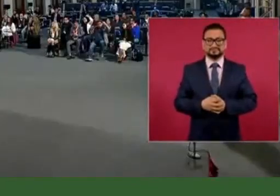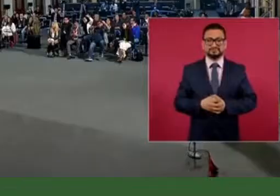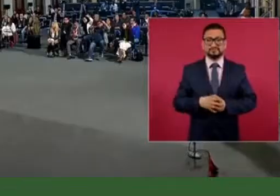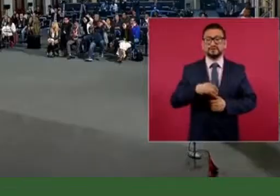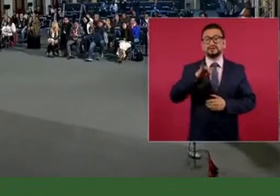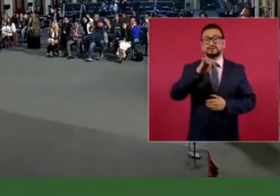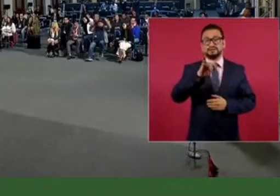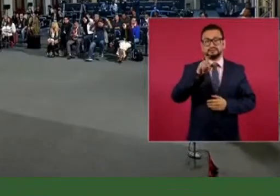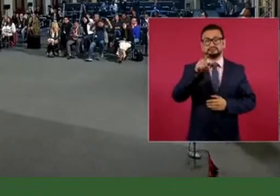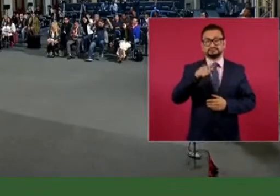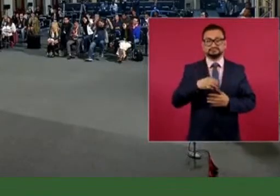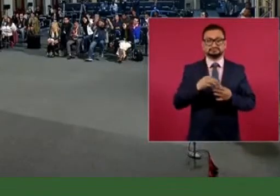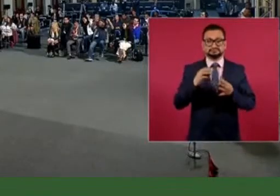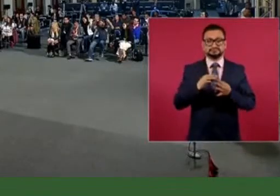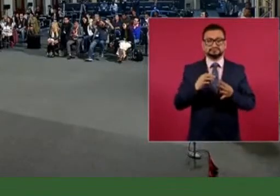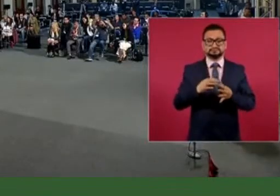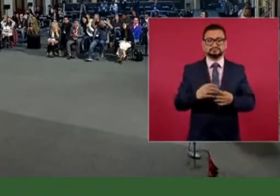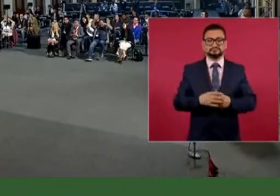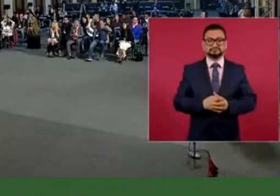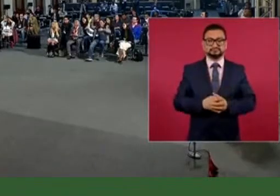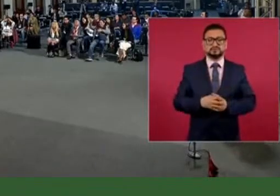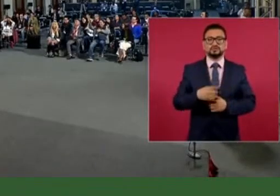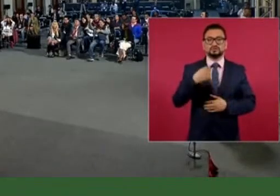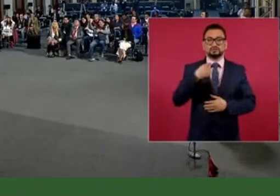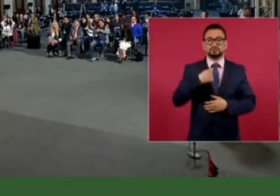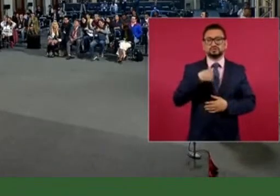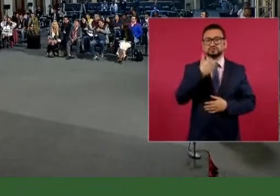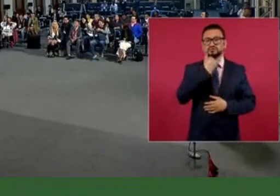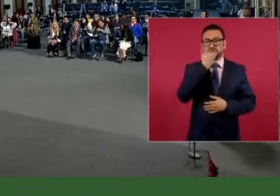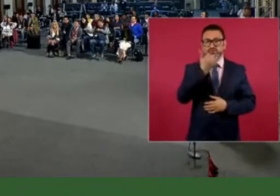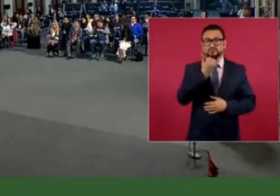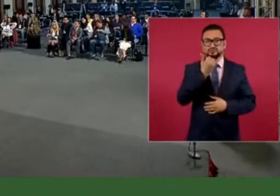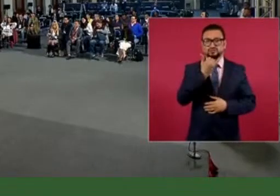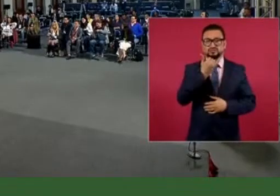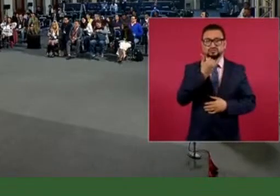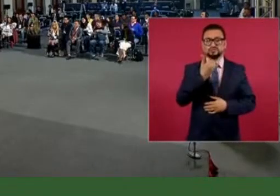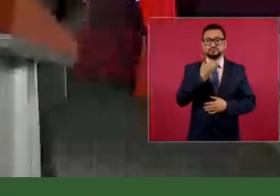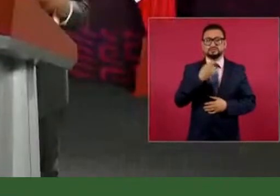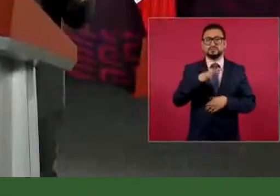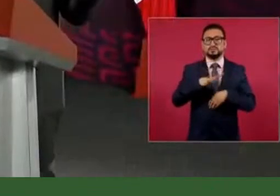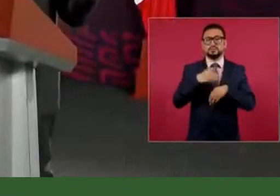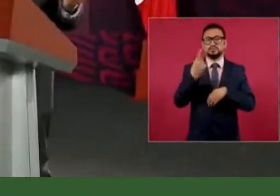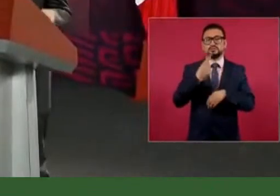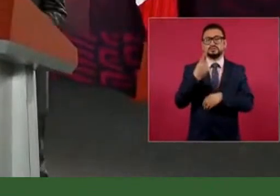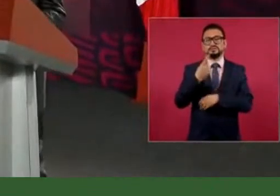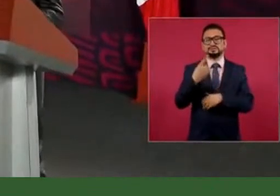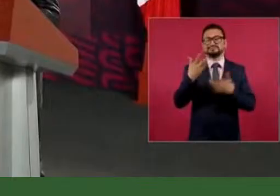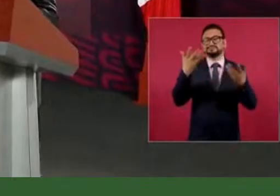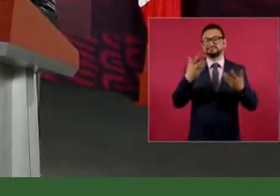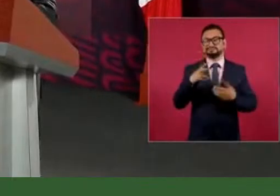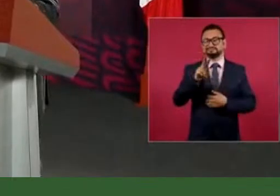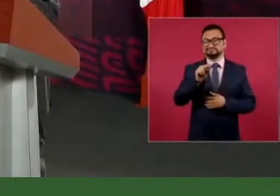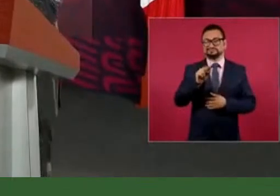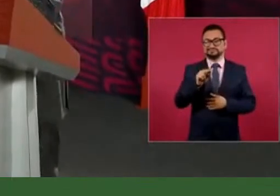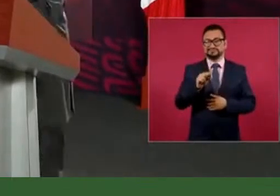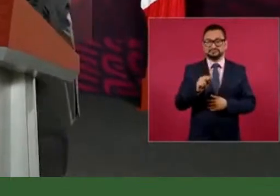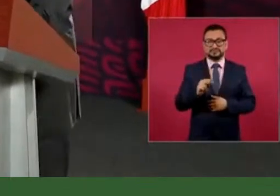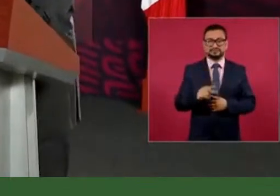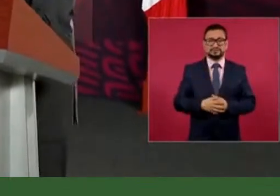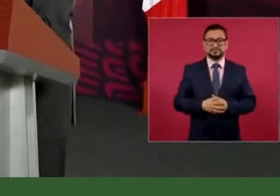Fíjense que yo cometí el error porque pues no